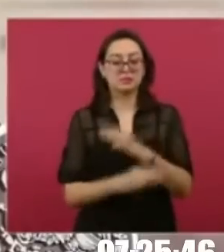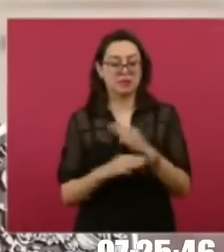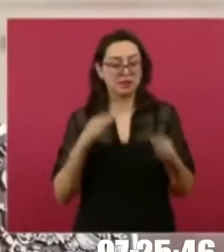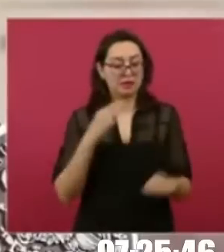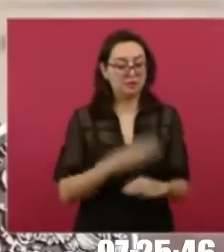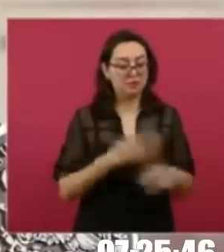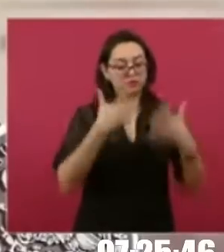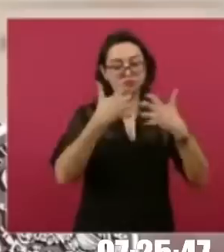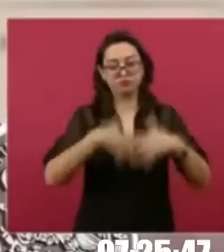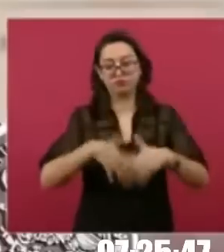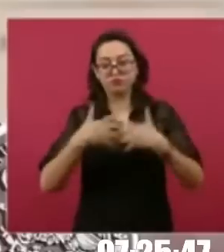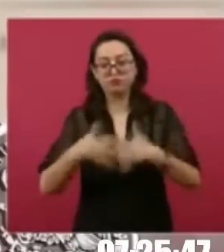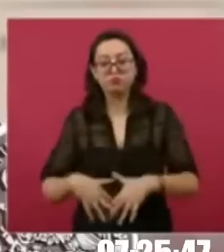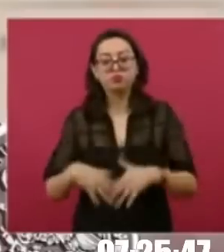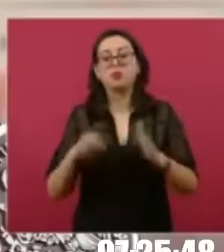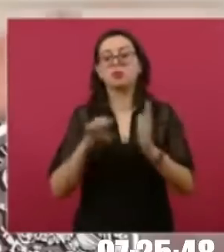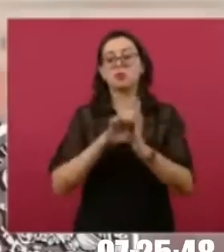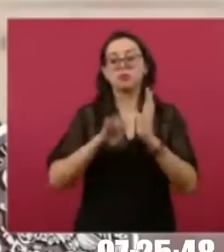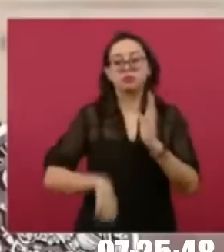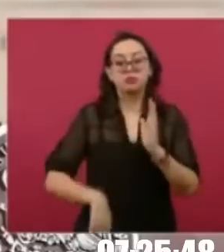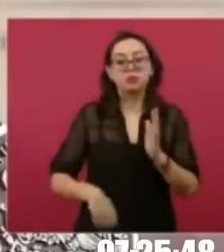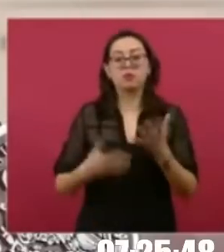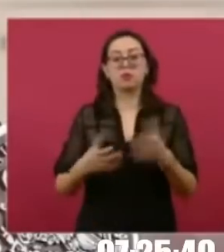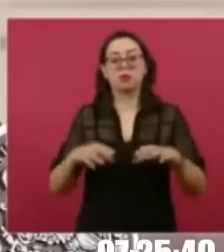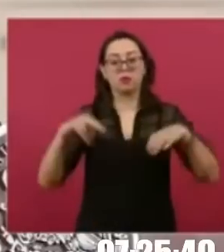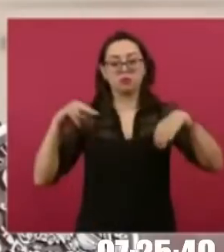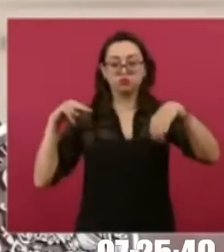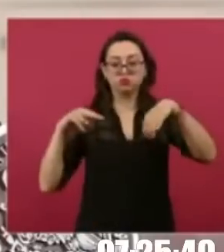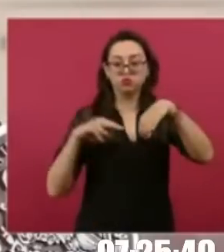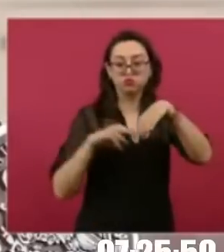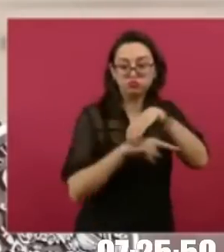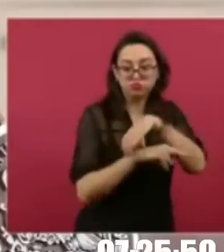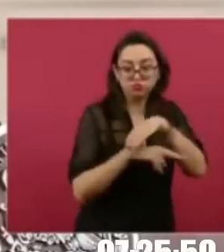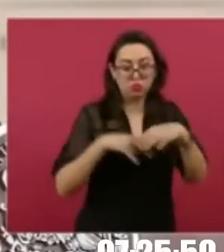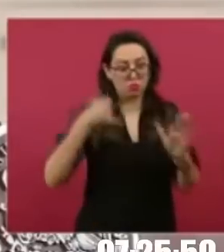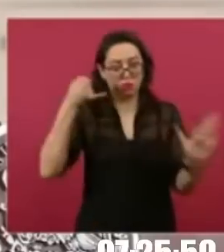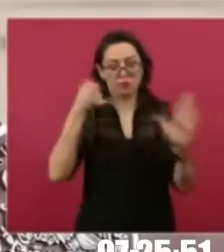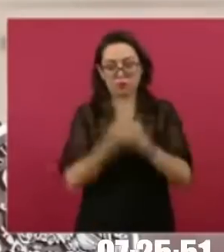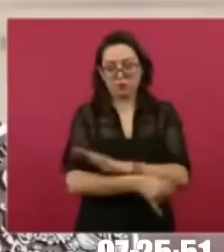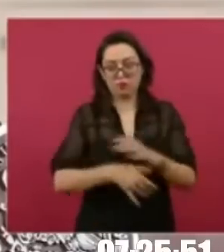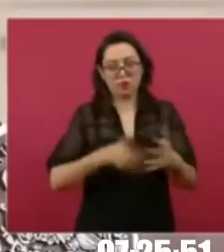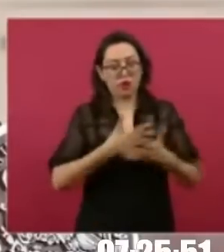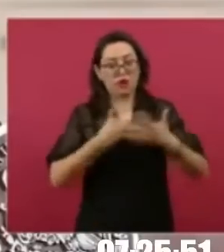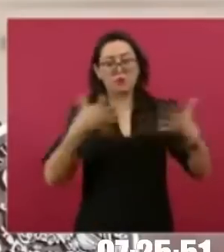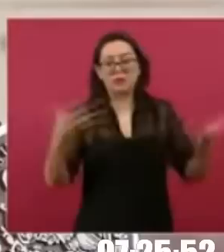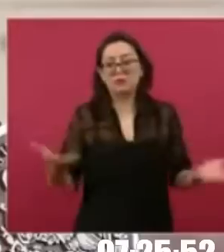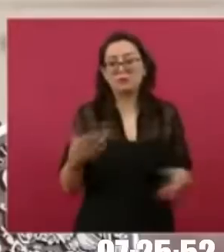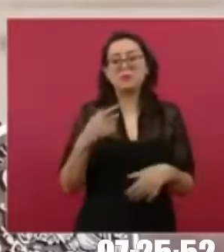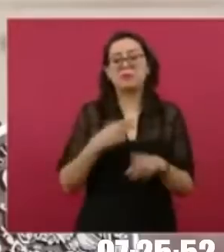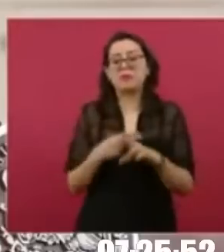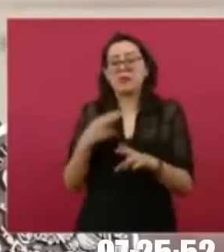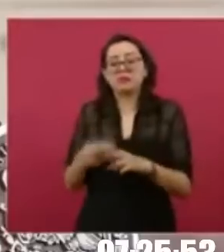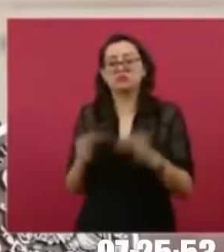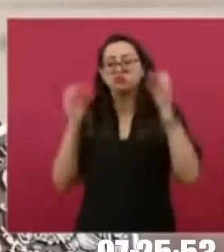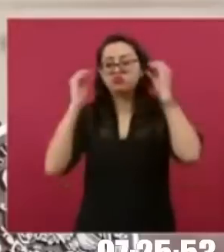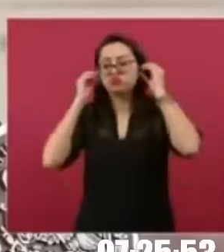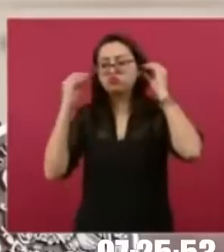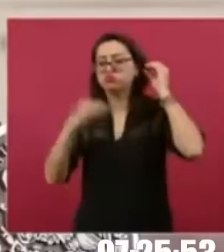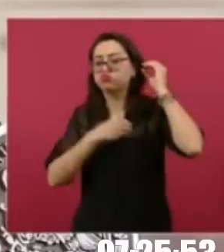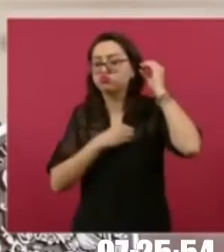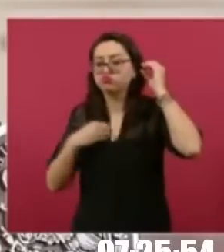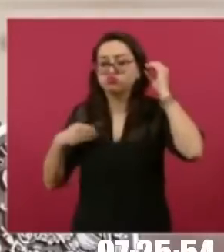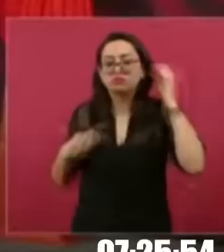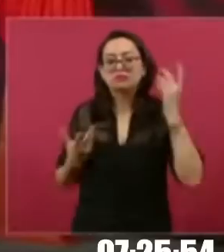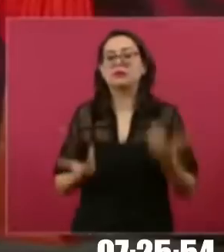que van desde un tomógrafo hasta un estuche de diagnóstico desde equipos de anestesia y rayos x hasta